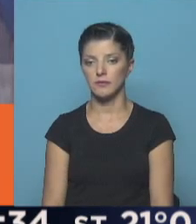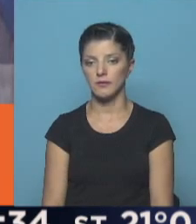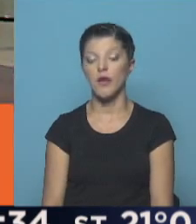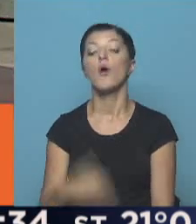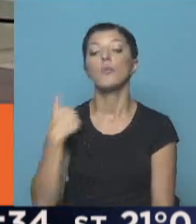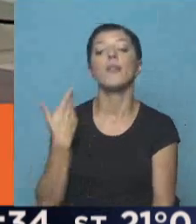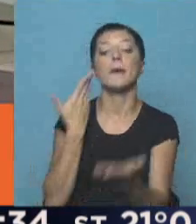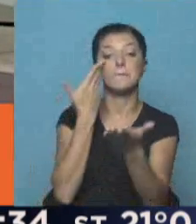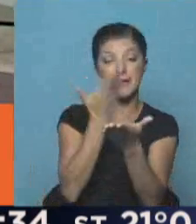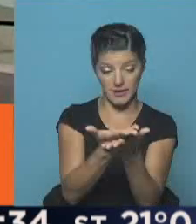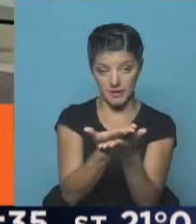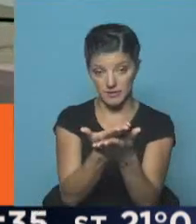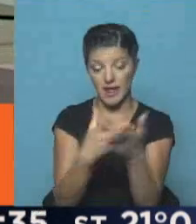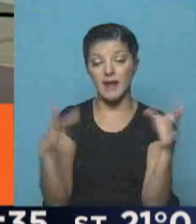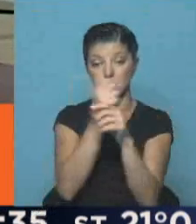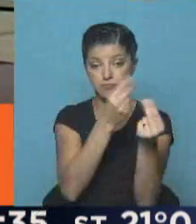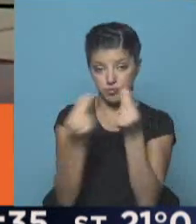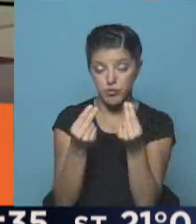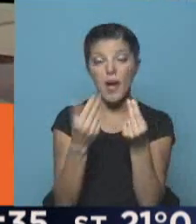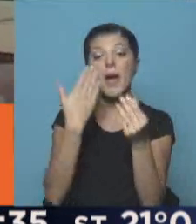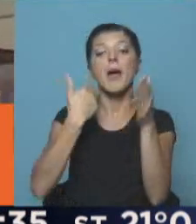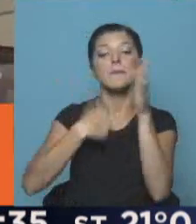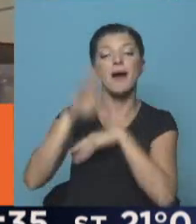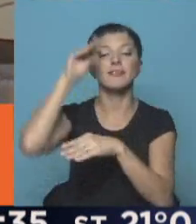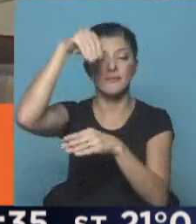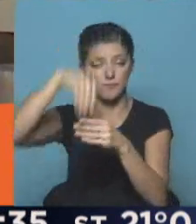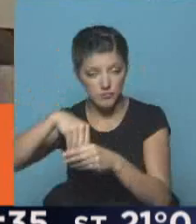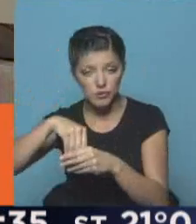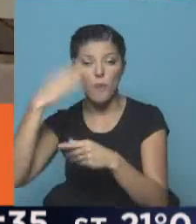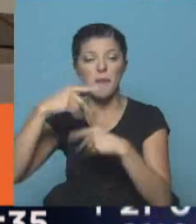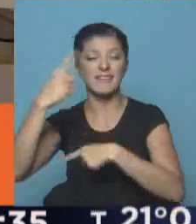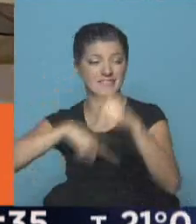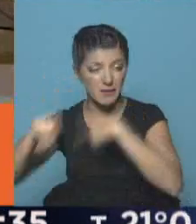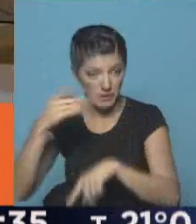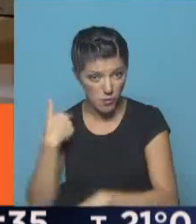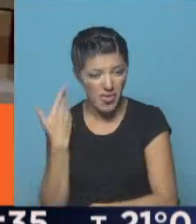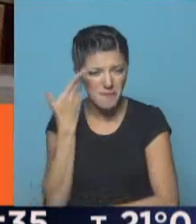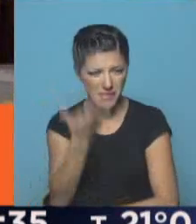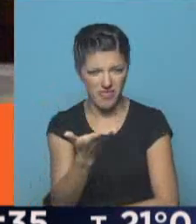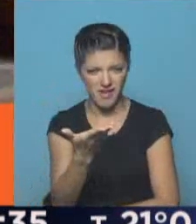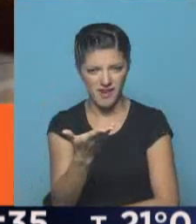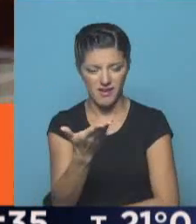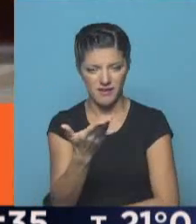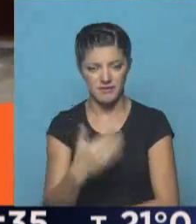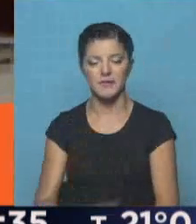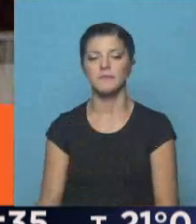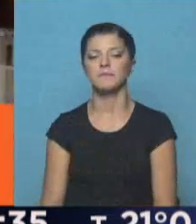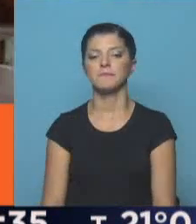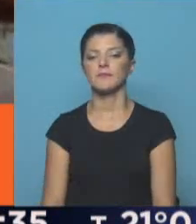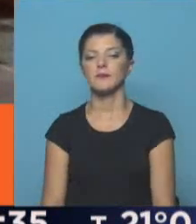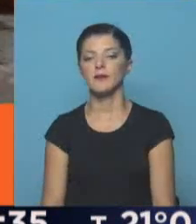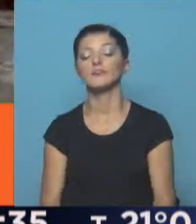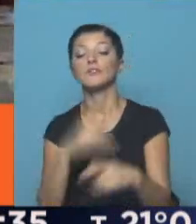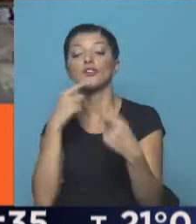Tesoro mayor influencia, mayor trámite, etcétera, etcétera, etcétera. Entonces, adentro de lo que dijo, se